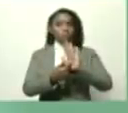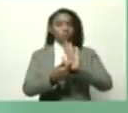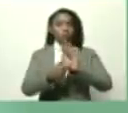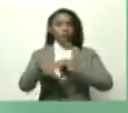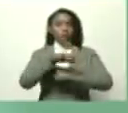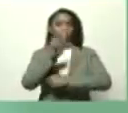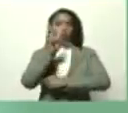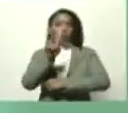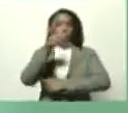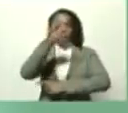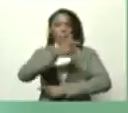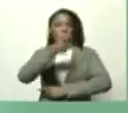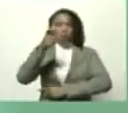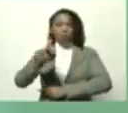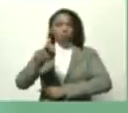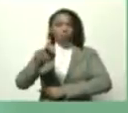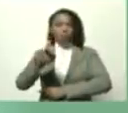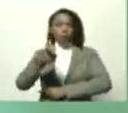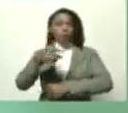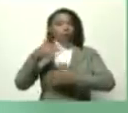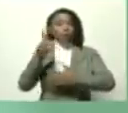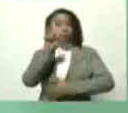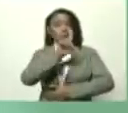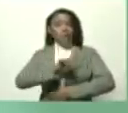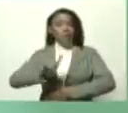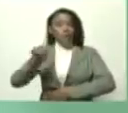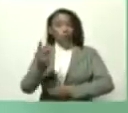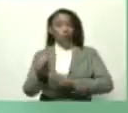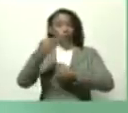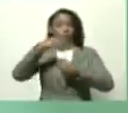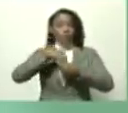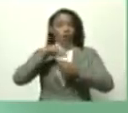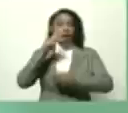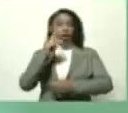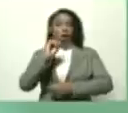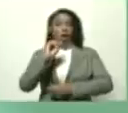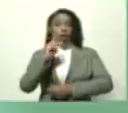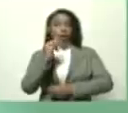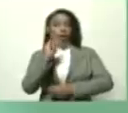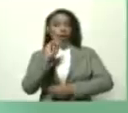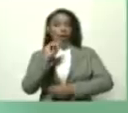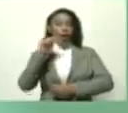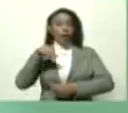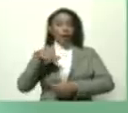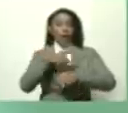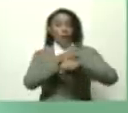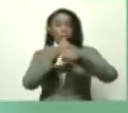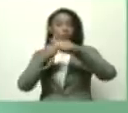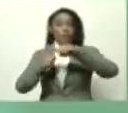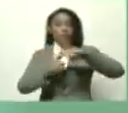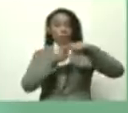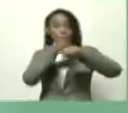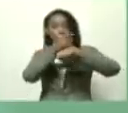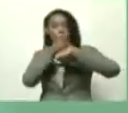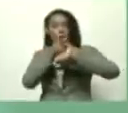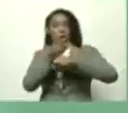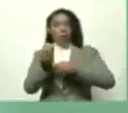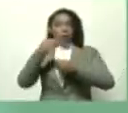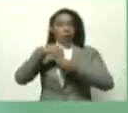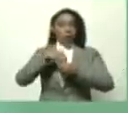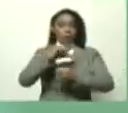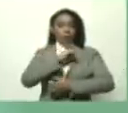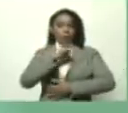donde dos personas del círculo íntimo del Coqui, el francotirador, y del círculo íntimo del Conejo, su